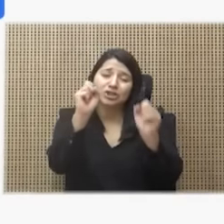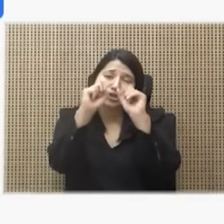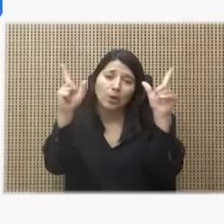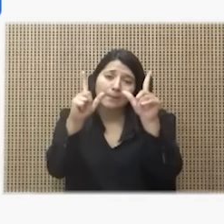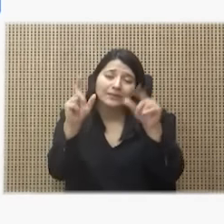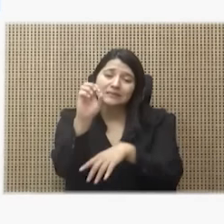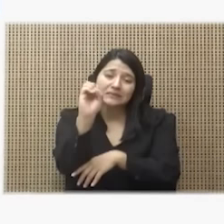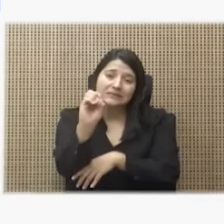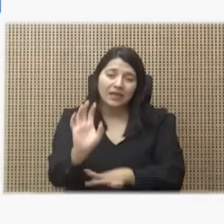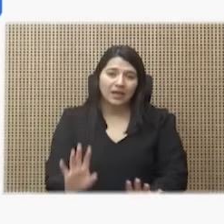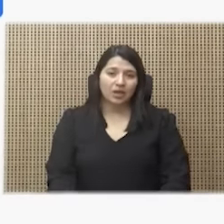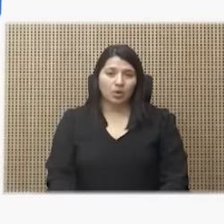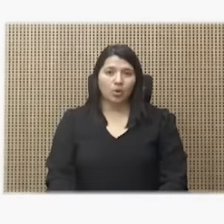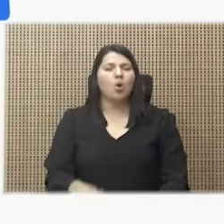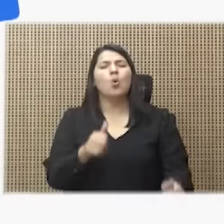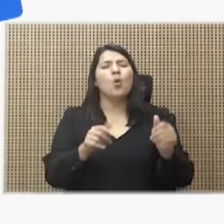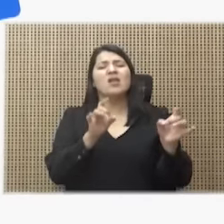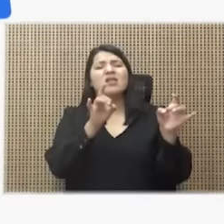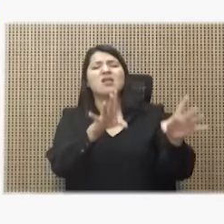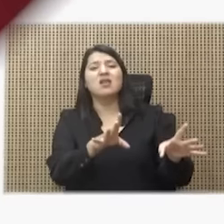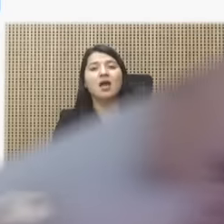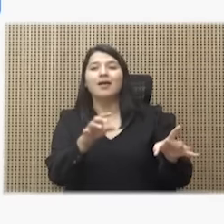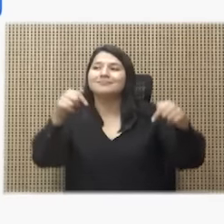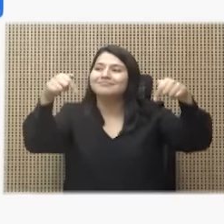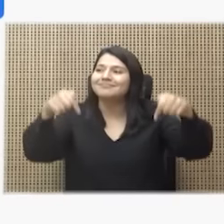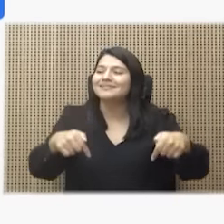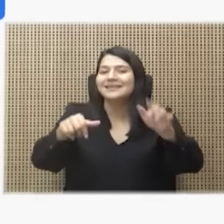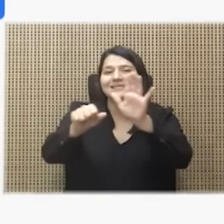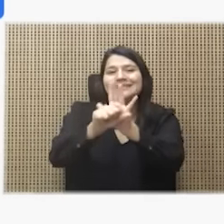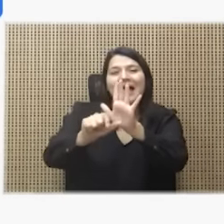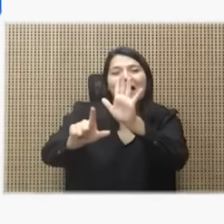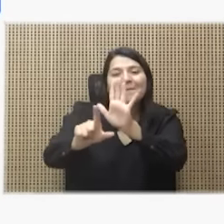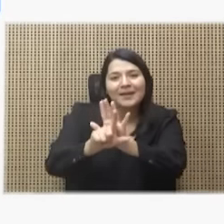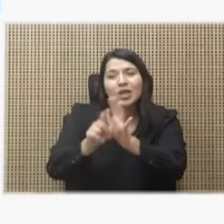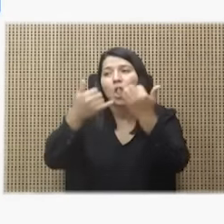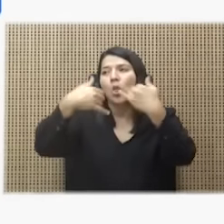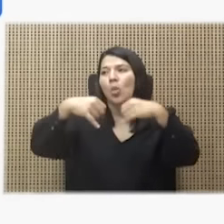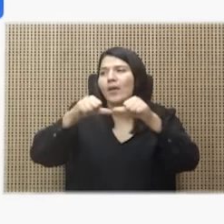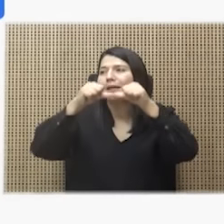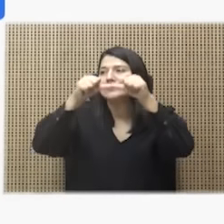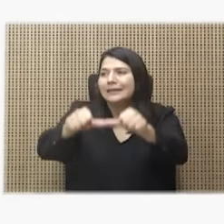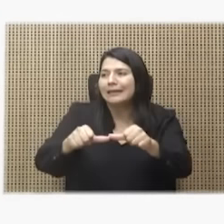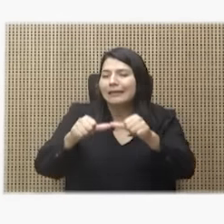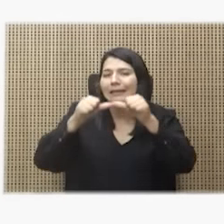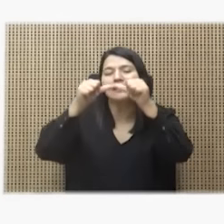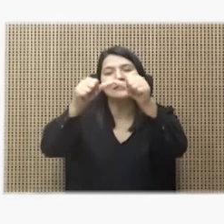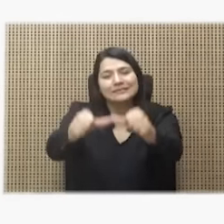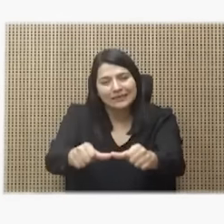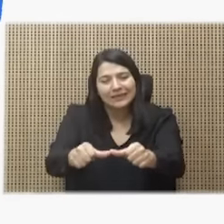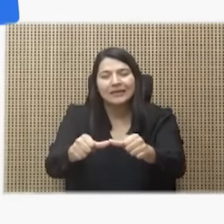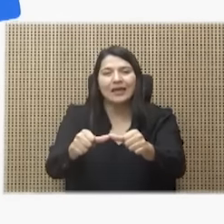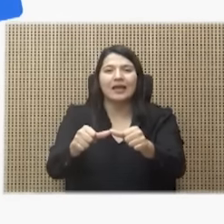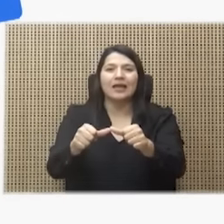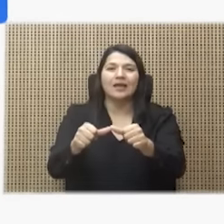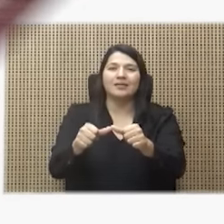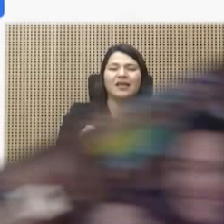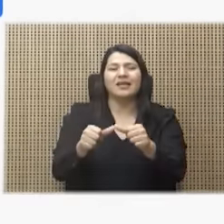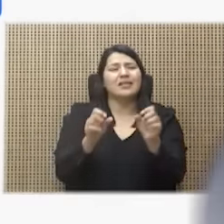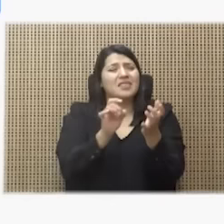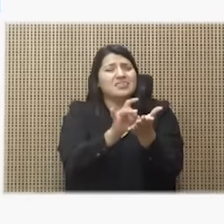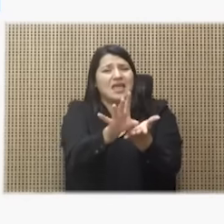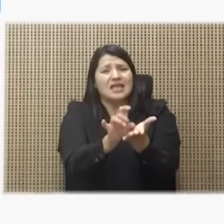cero, esta Asamblea Legislativa que sigue y sigue cayendo en el desprecio